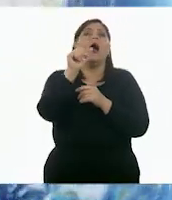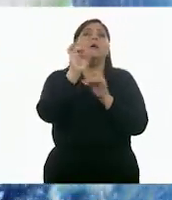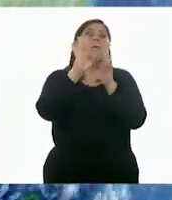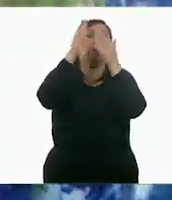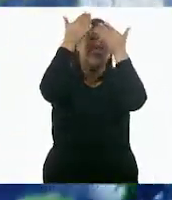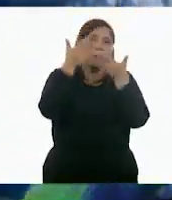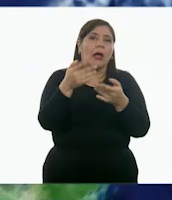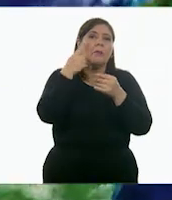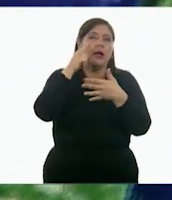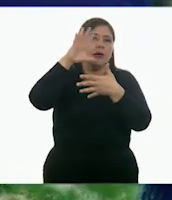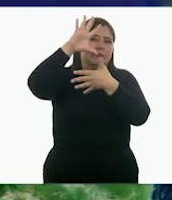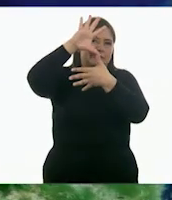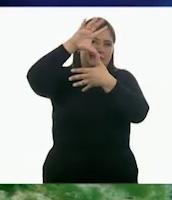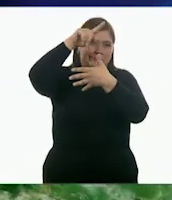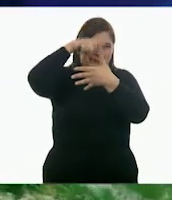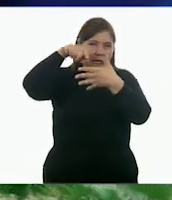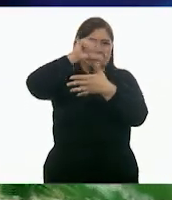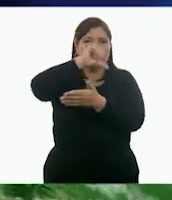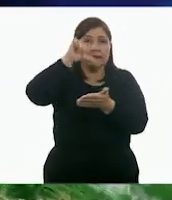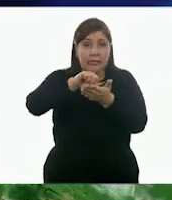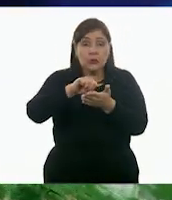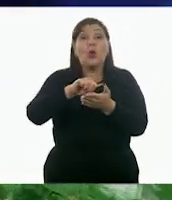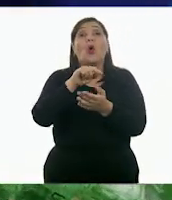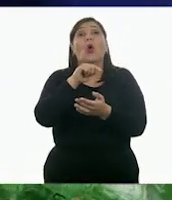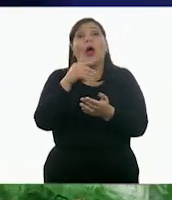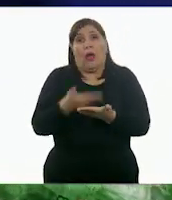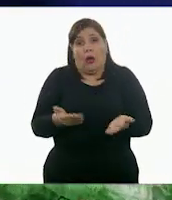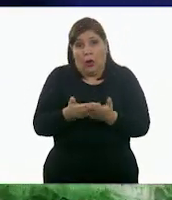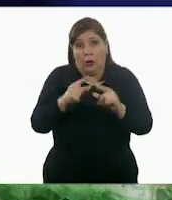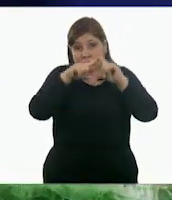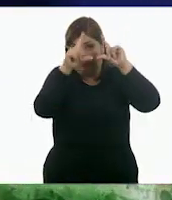continente en lo que ahora es México.